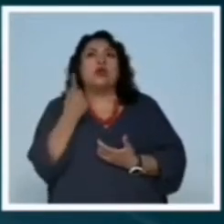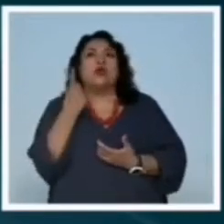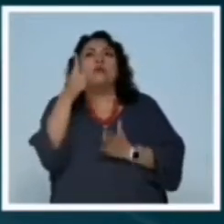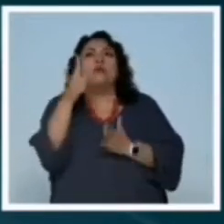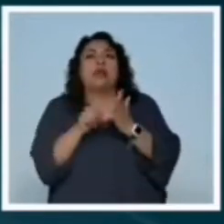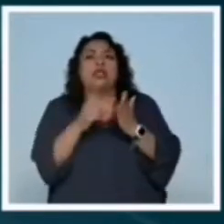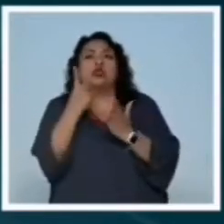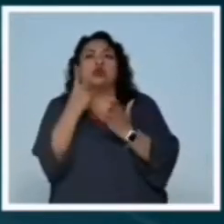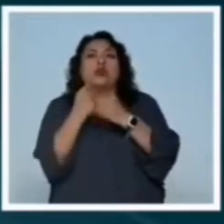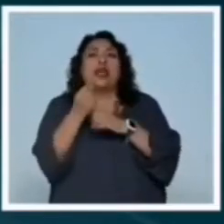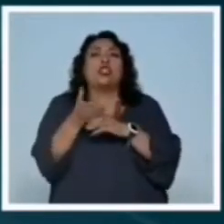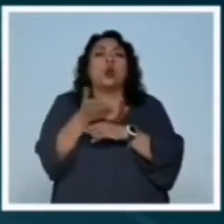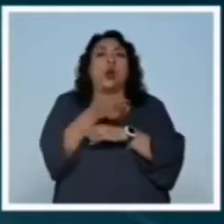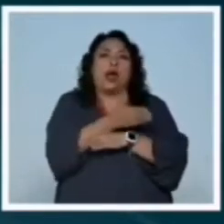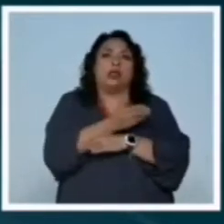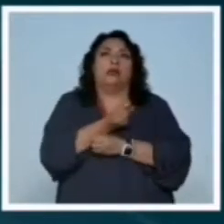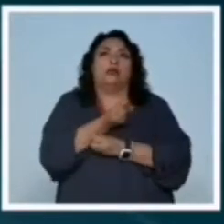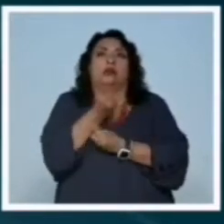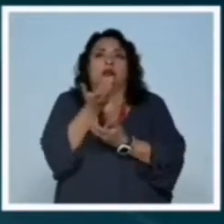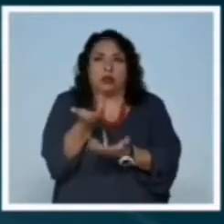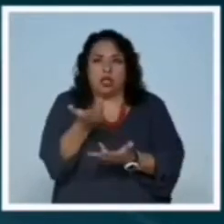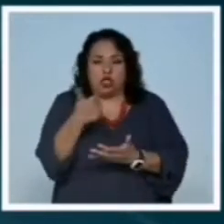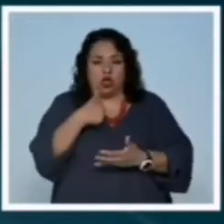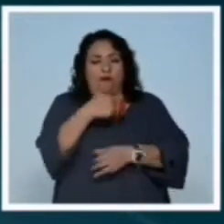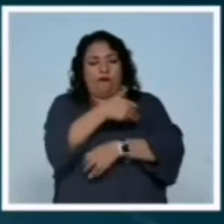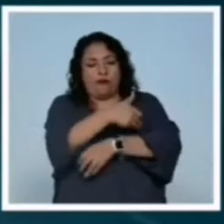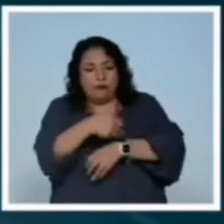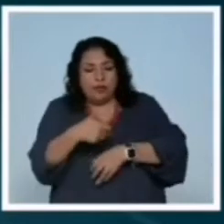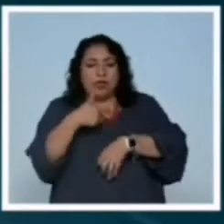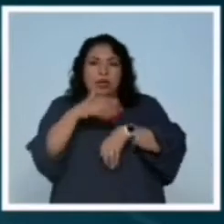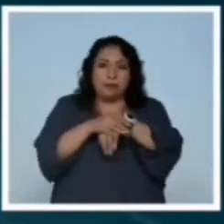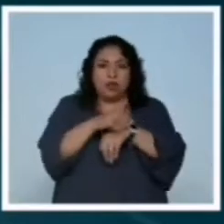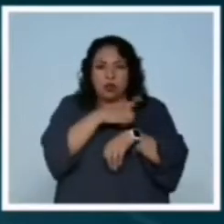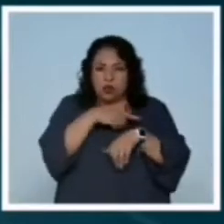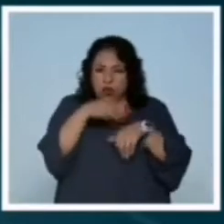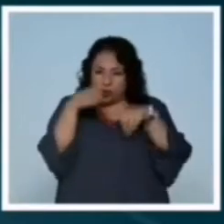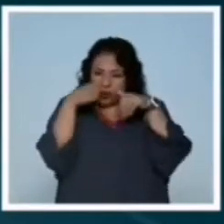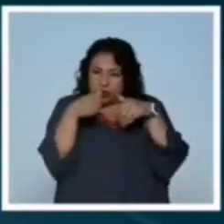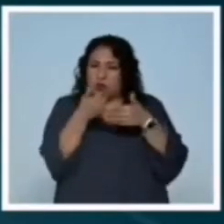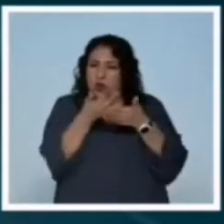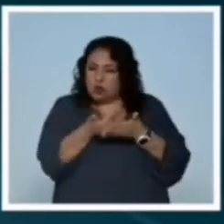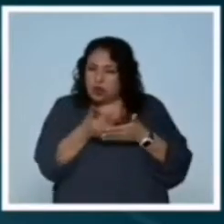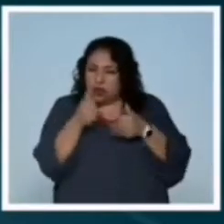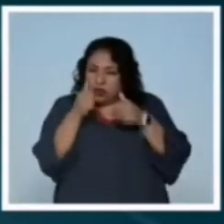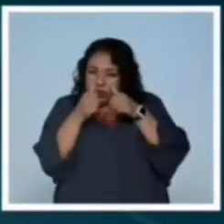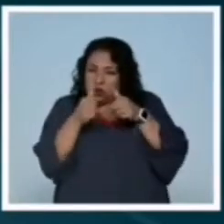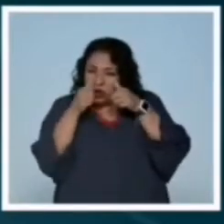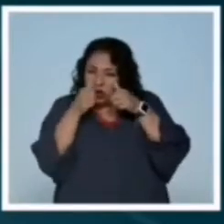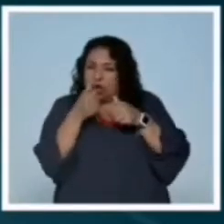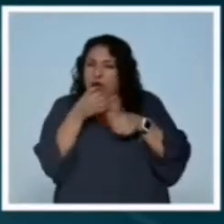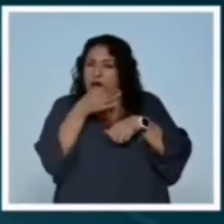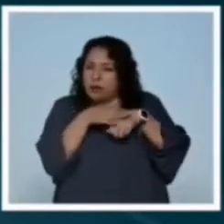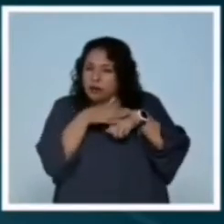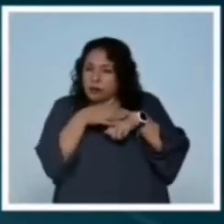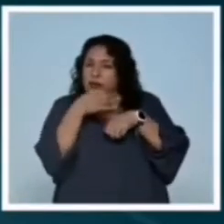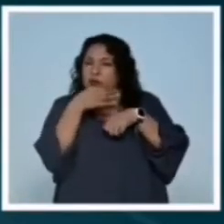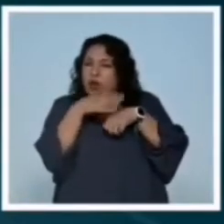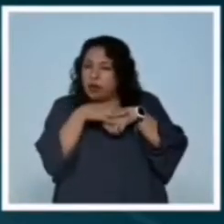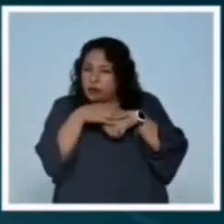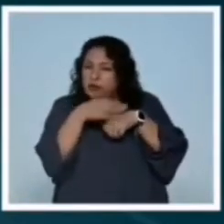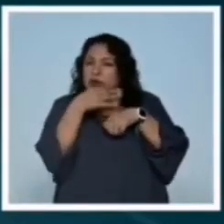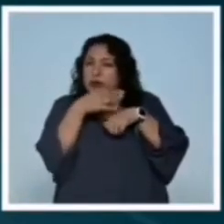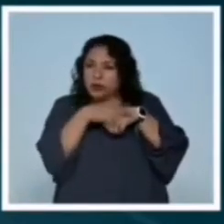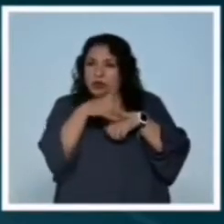mes o un año antes y entonces uno como familiar o como amigos debe de estar al pendiente de estas señales que